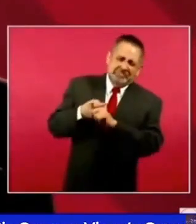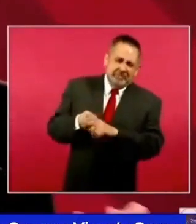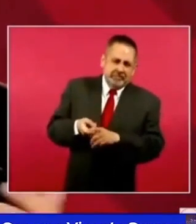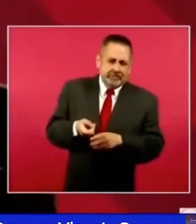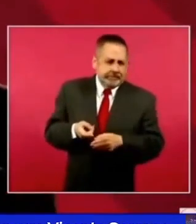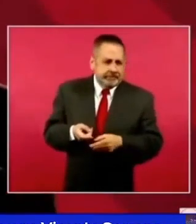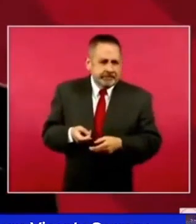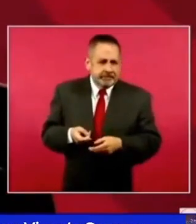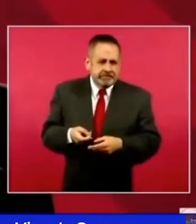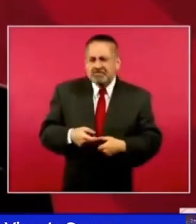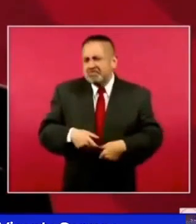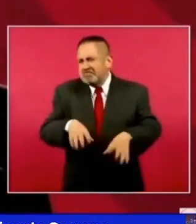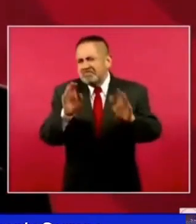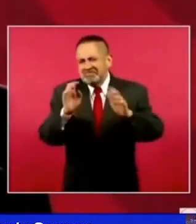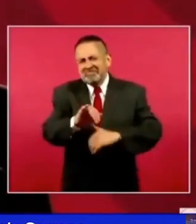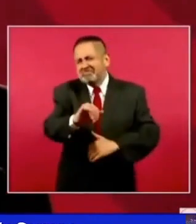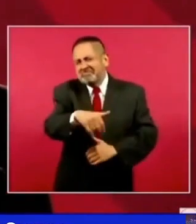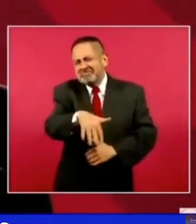Pues sí.